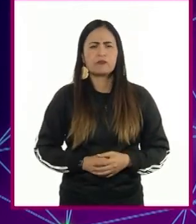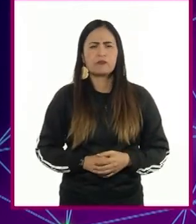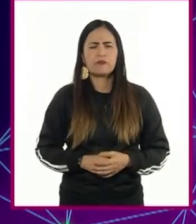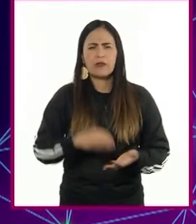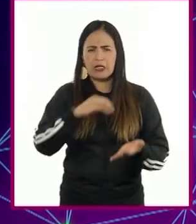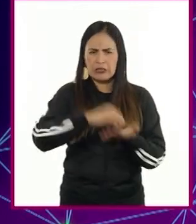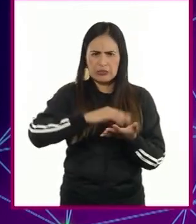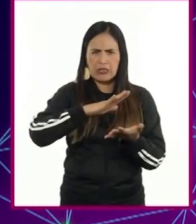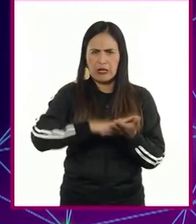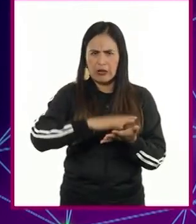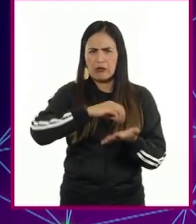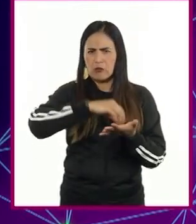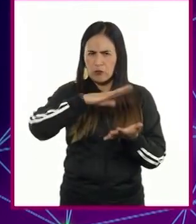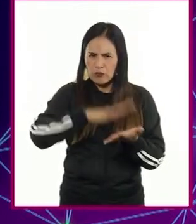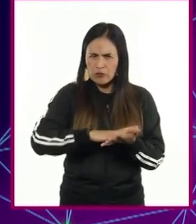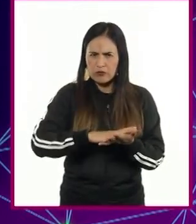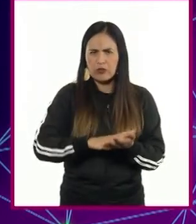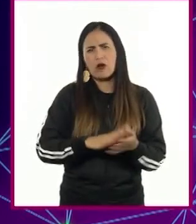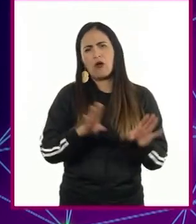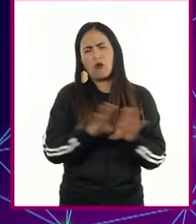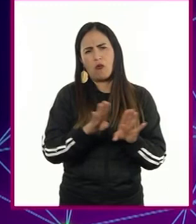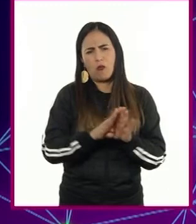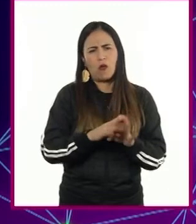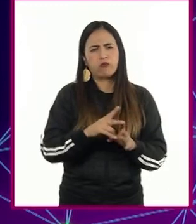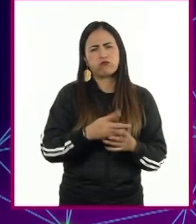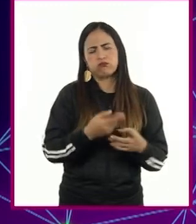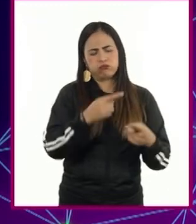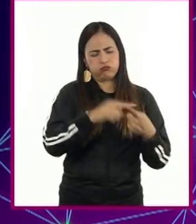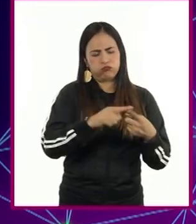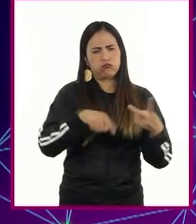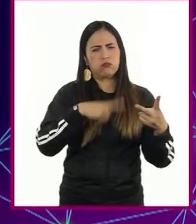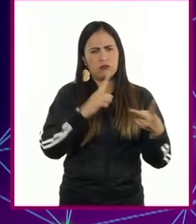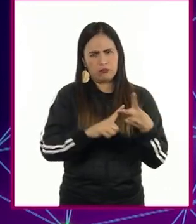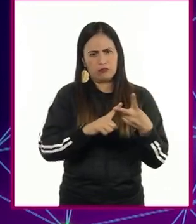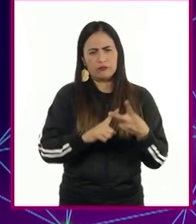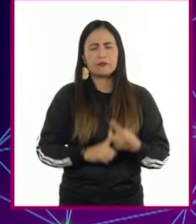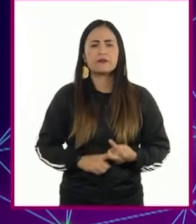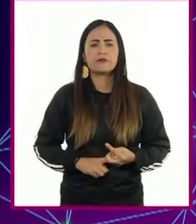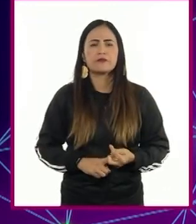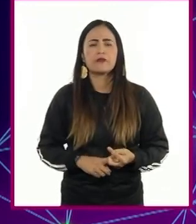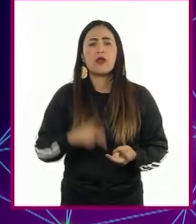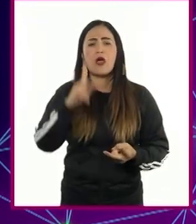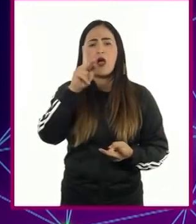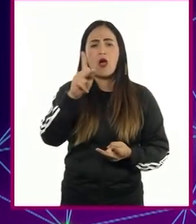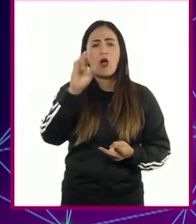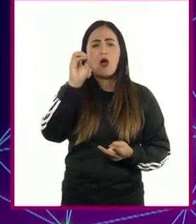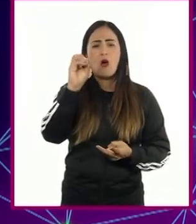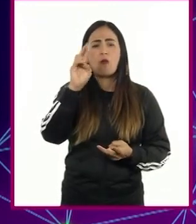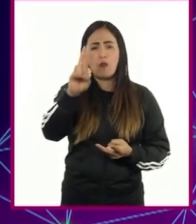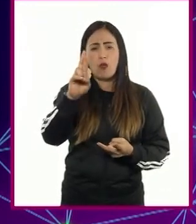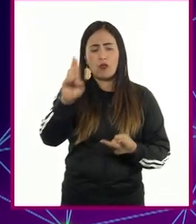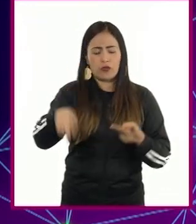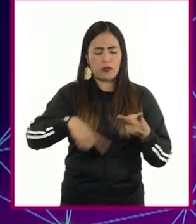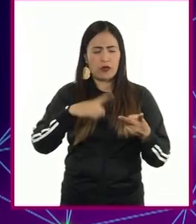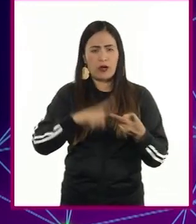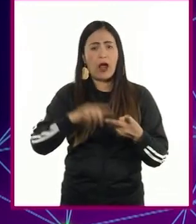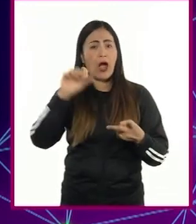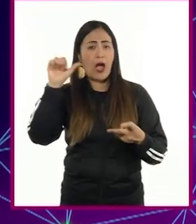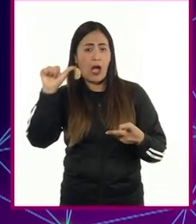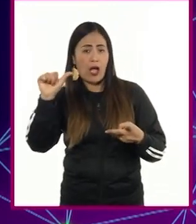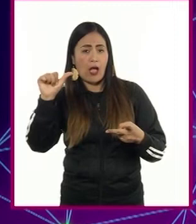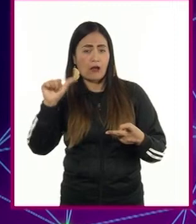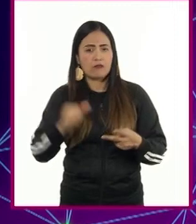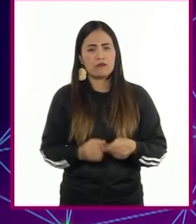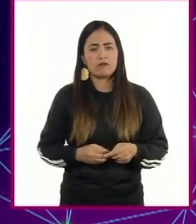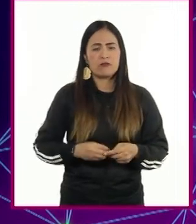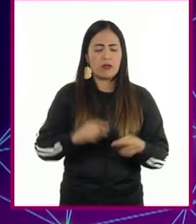las partidas con 2 términos. Uno se dice por y el otro se dice a.